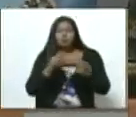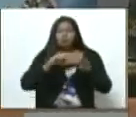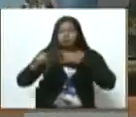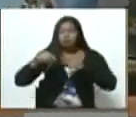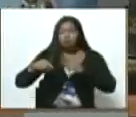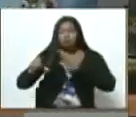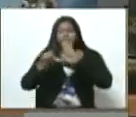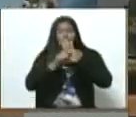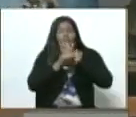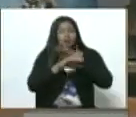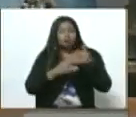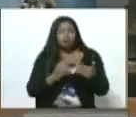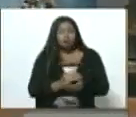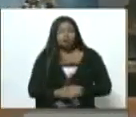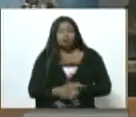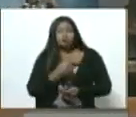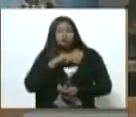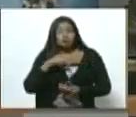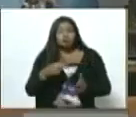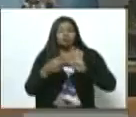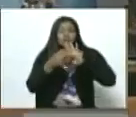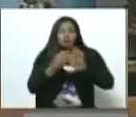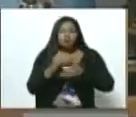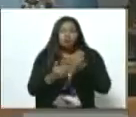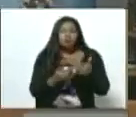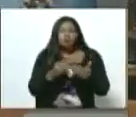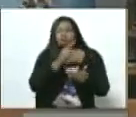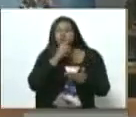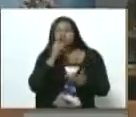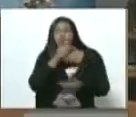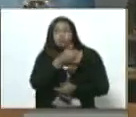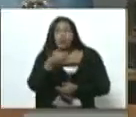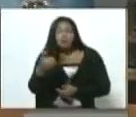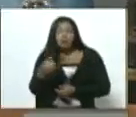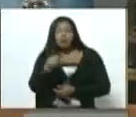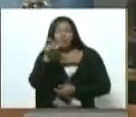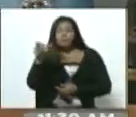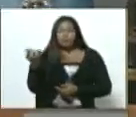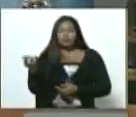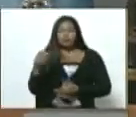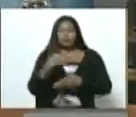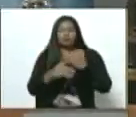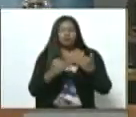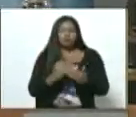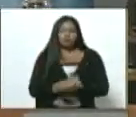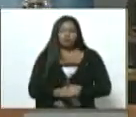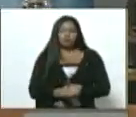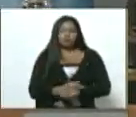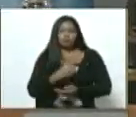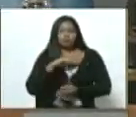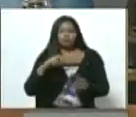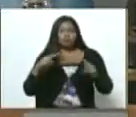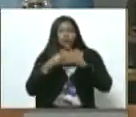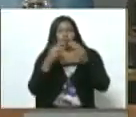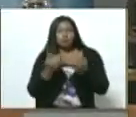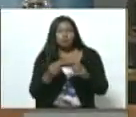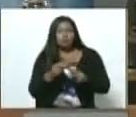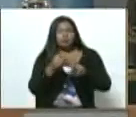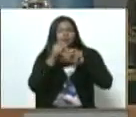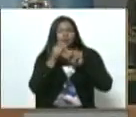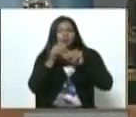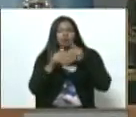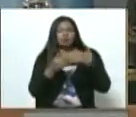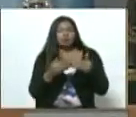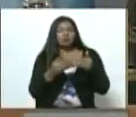ley, que es presentar el nombre de los candidatos y candidatas que se encuentran elegibles, que han